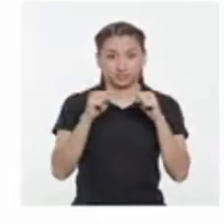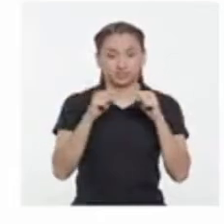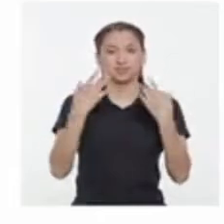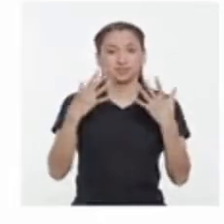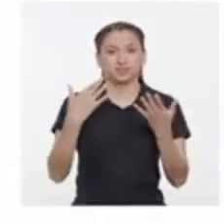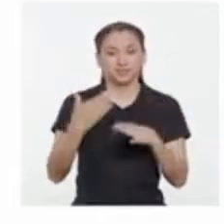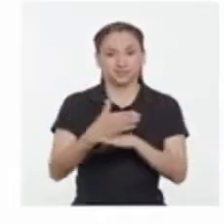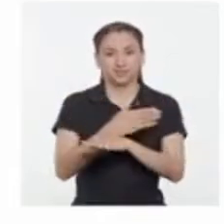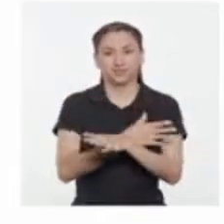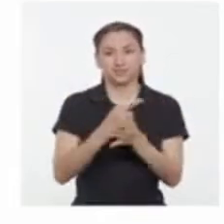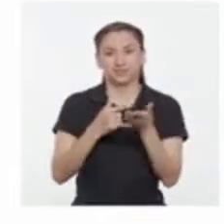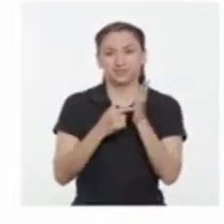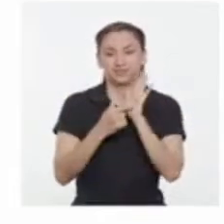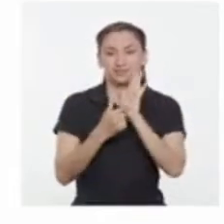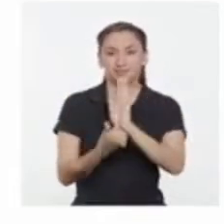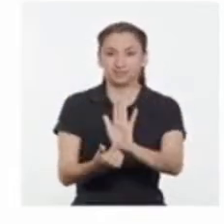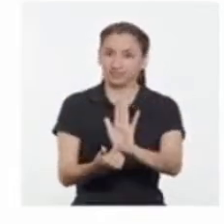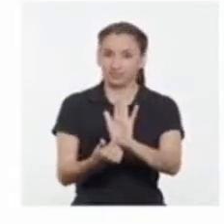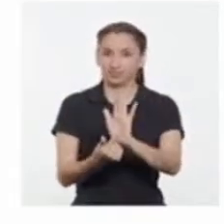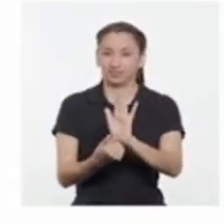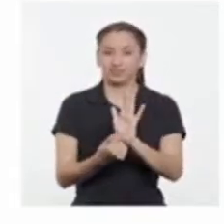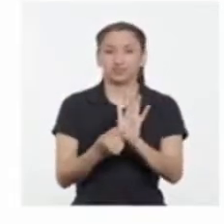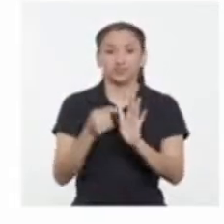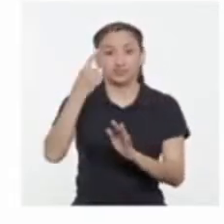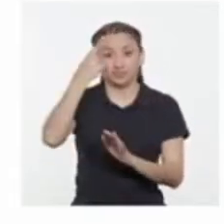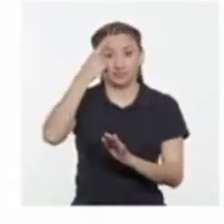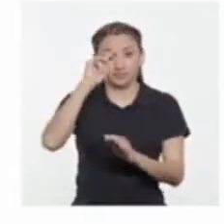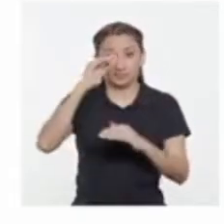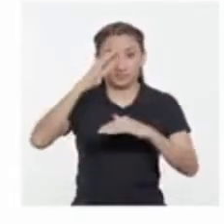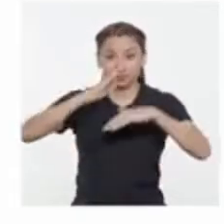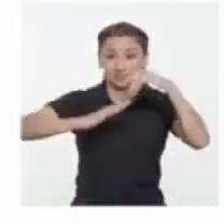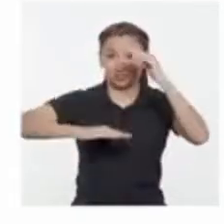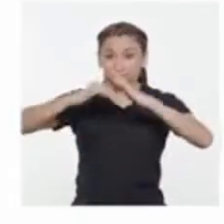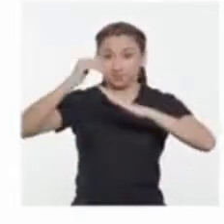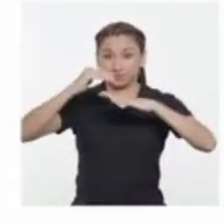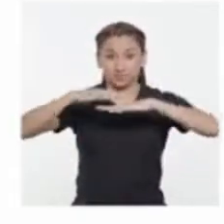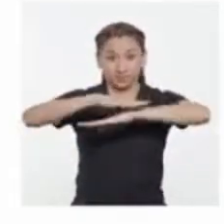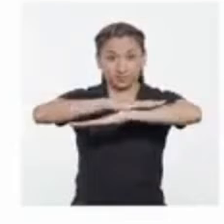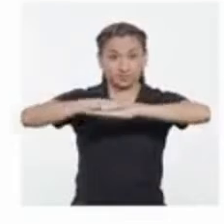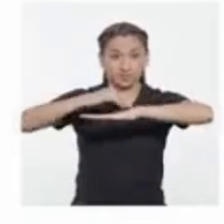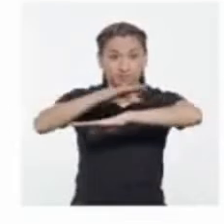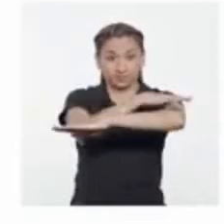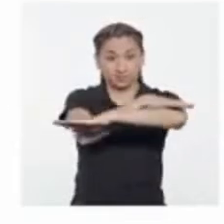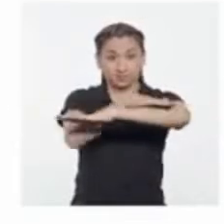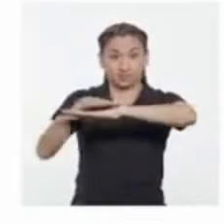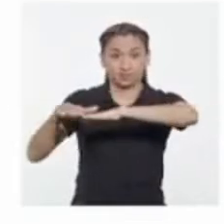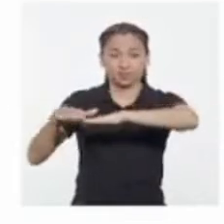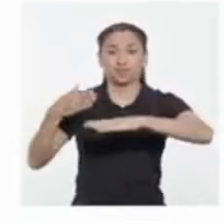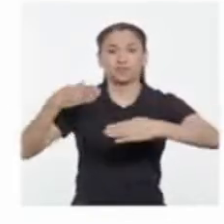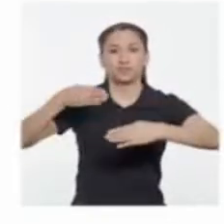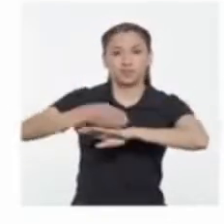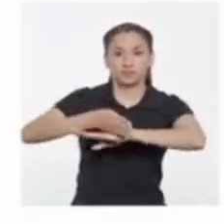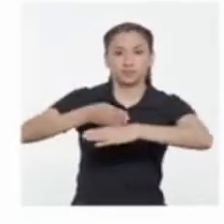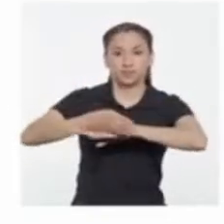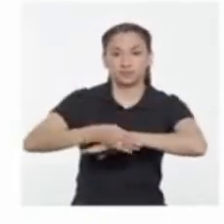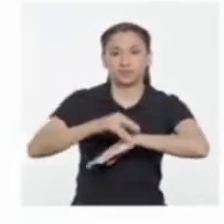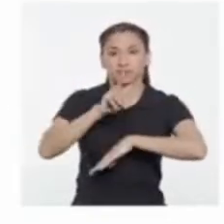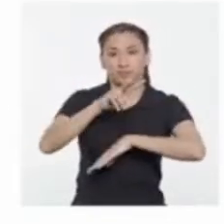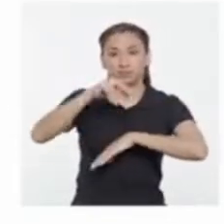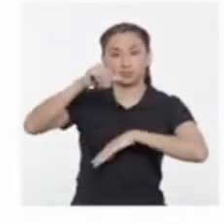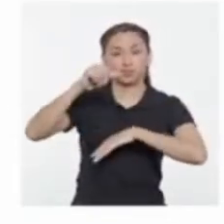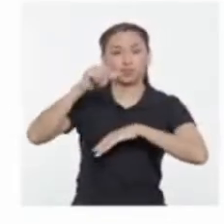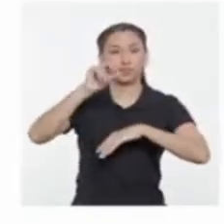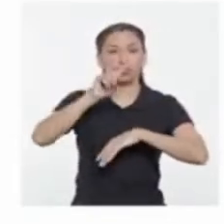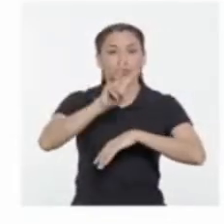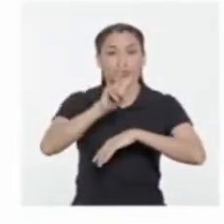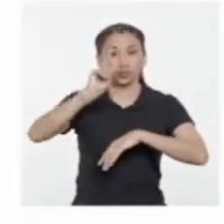a continuación presentamos. Para la estructura de la base del fitotoldo se necesita madera de 2 pulgadas por